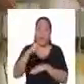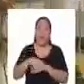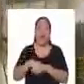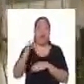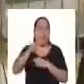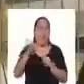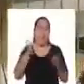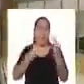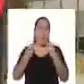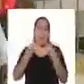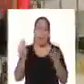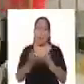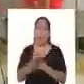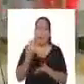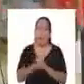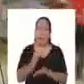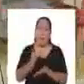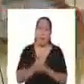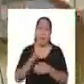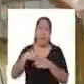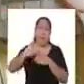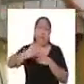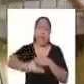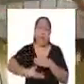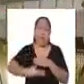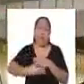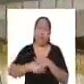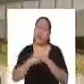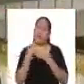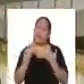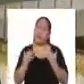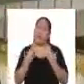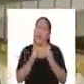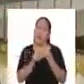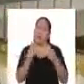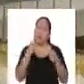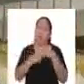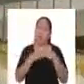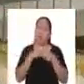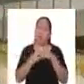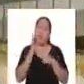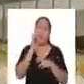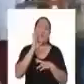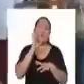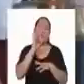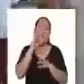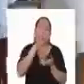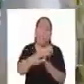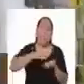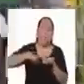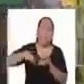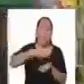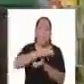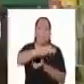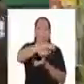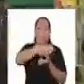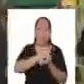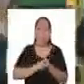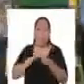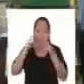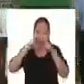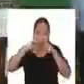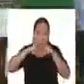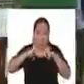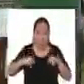sumamente moderno, al poco tiempo de su inauguración tuvo serios problemas de insalubridad y desorden. Según algunas investigaciones,